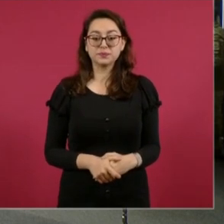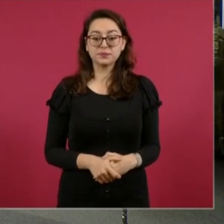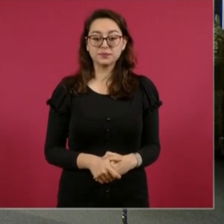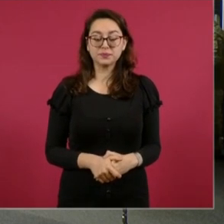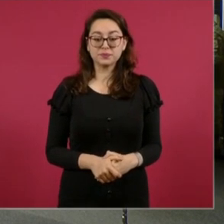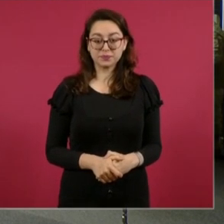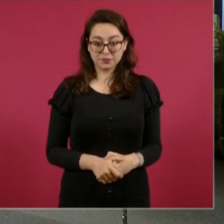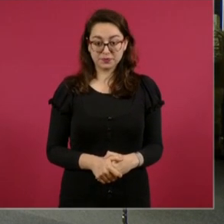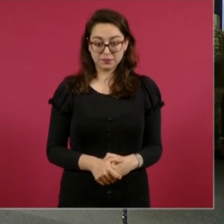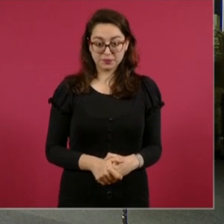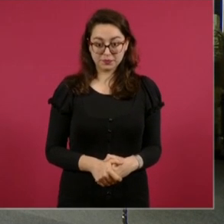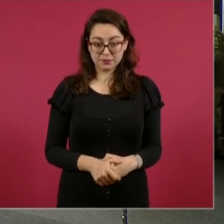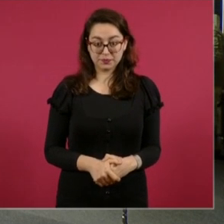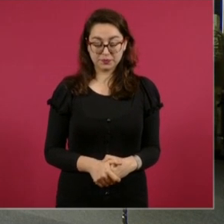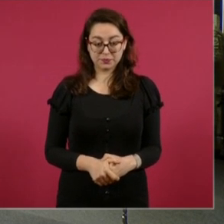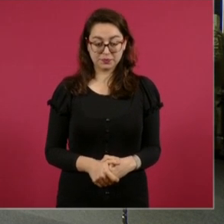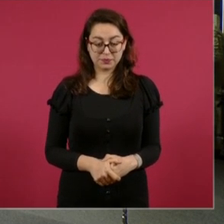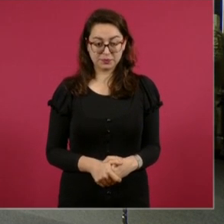Sí, pero